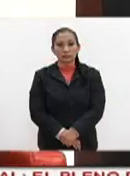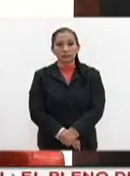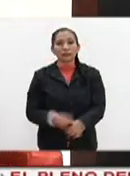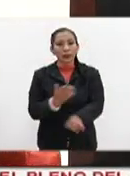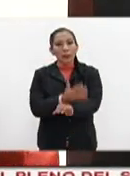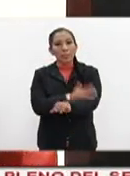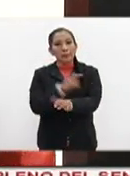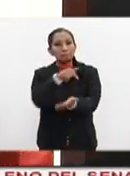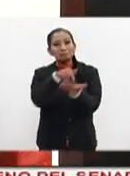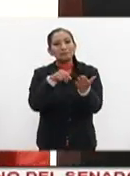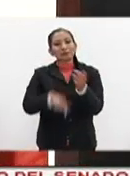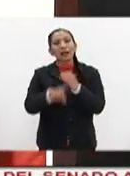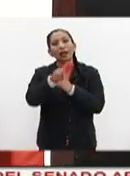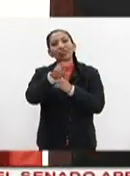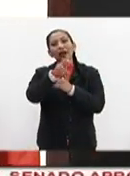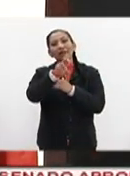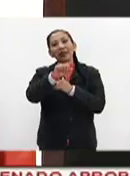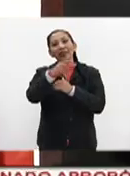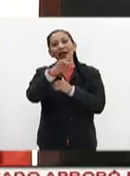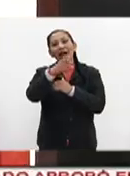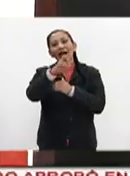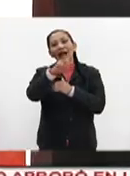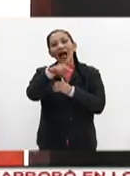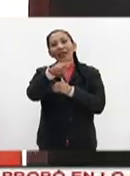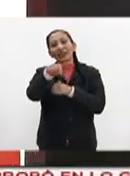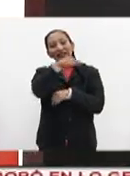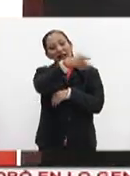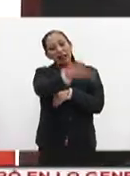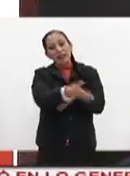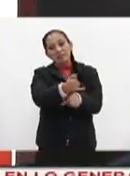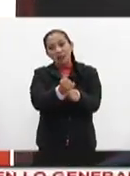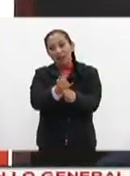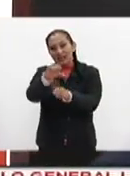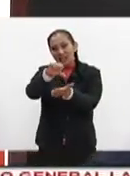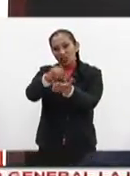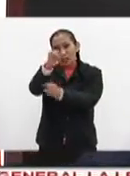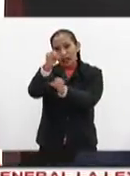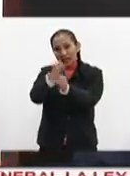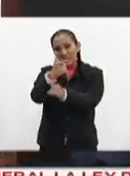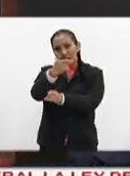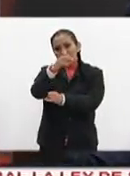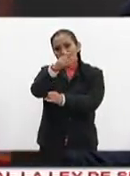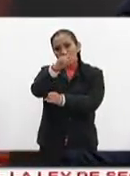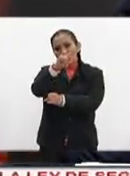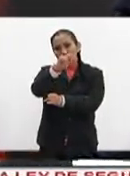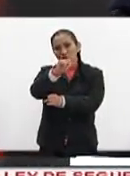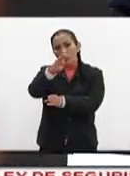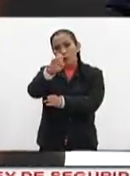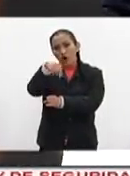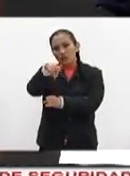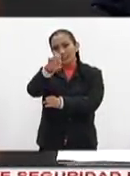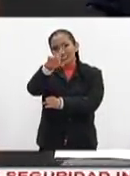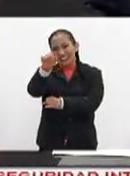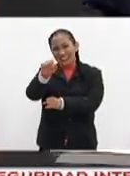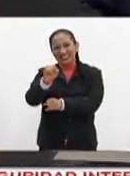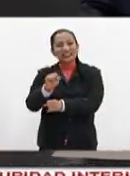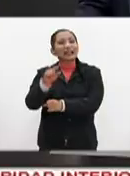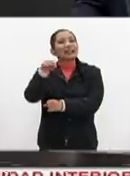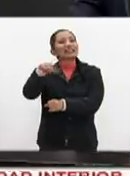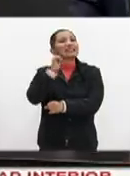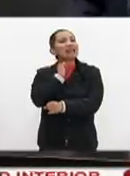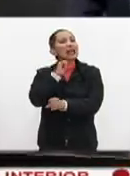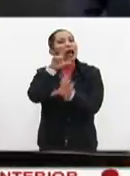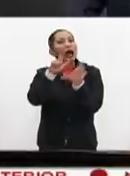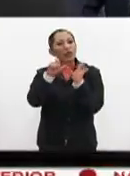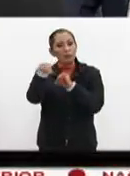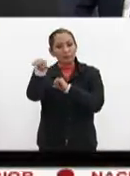Nos acompaña aquí en el estudio David Hernández. Él es investigador del Centro de Estudios Internacionales Gilberto Bosque del Senado, con quien vamos a hablar